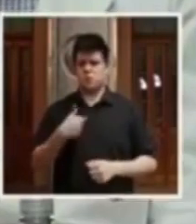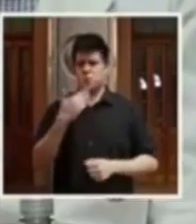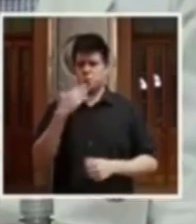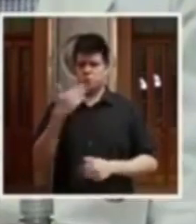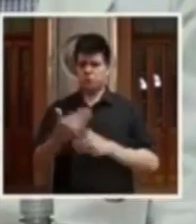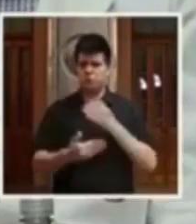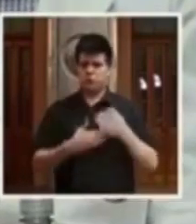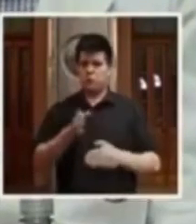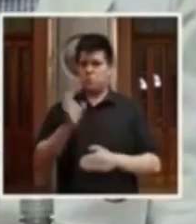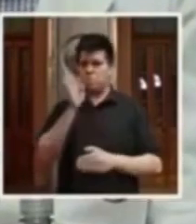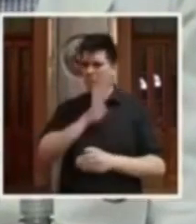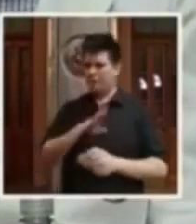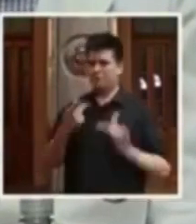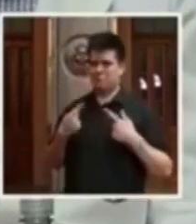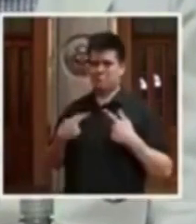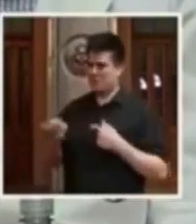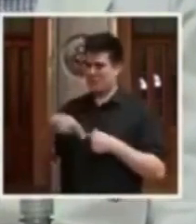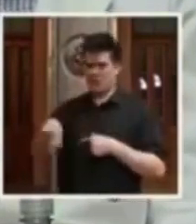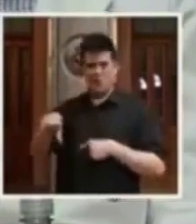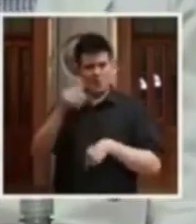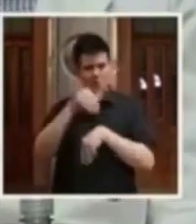en el tema de que la gente no hace caso en algunos casos